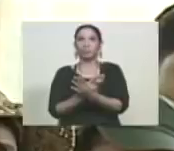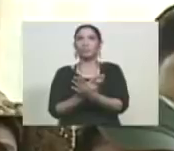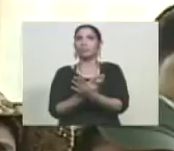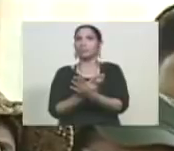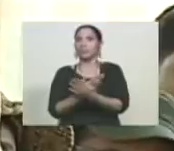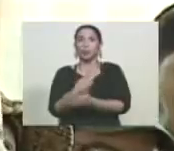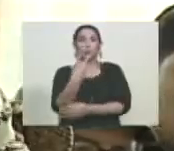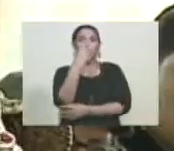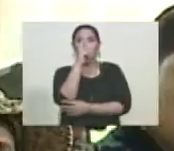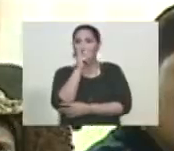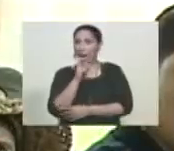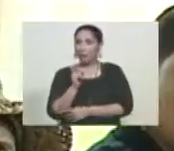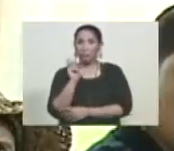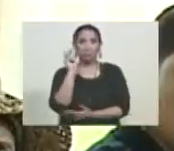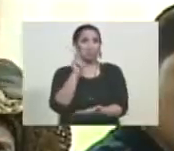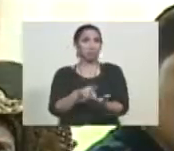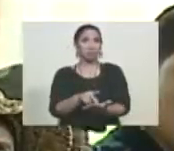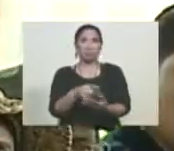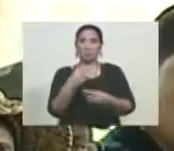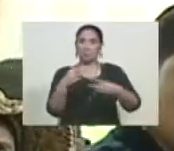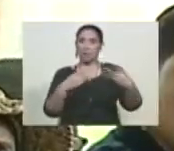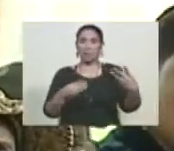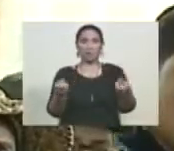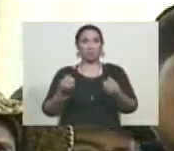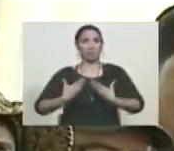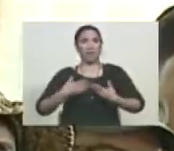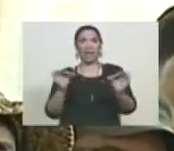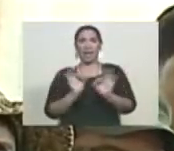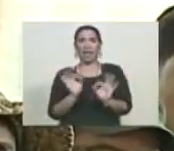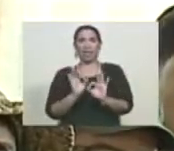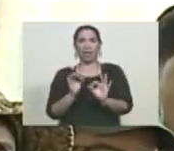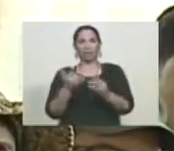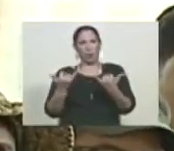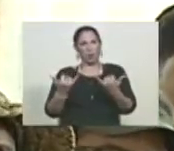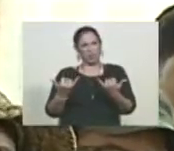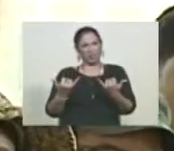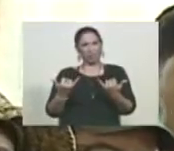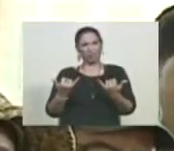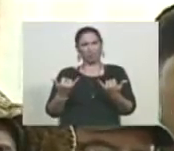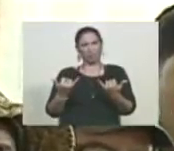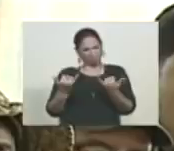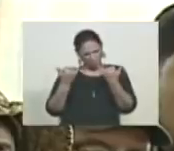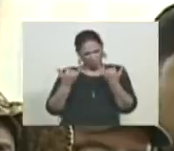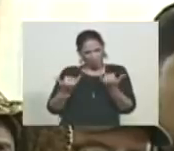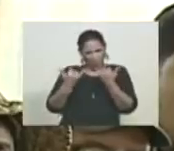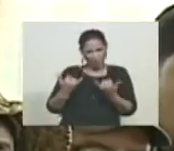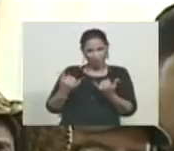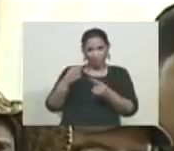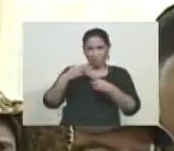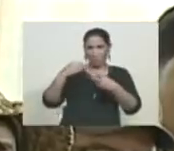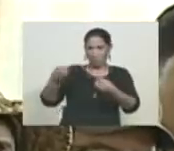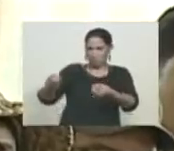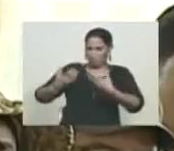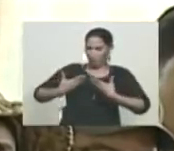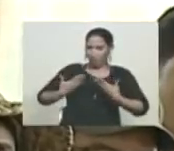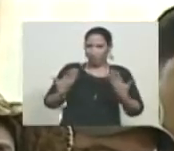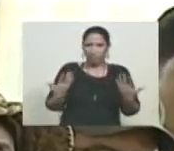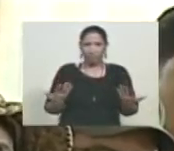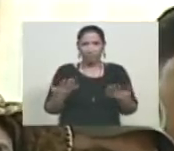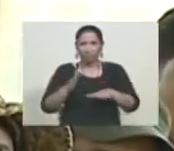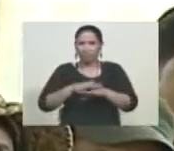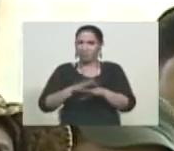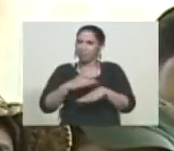2 años no llegaba insumo, está llegando ahorita. Empezaron a aparecer los insumos. empezaron a padecer los